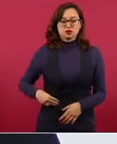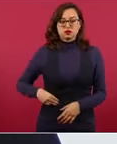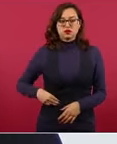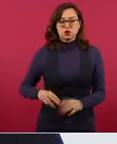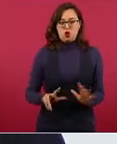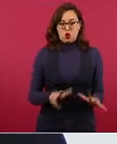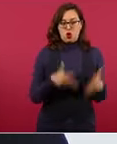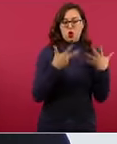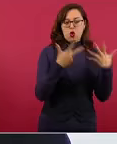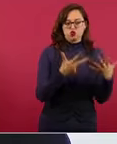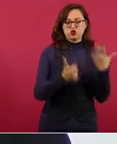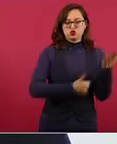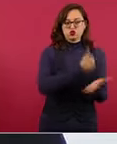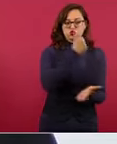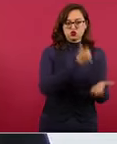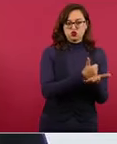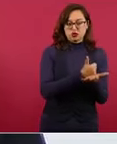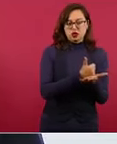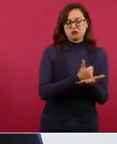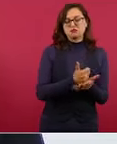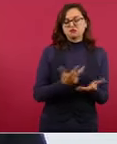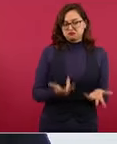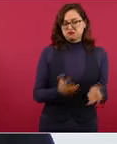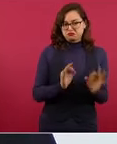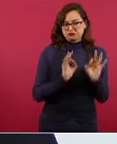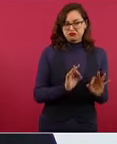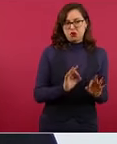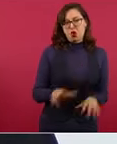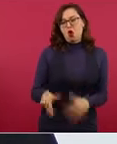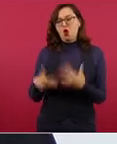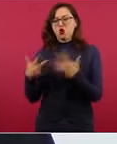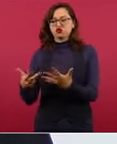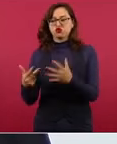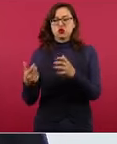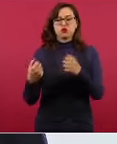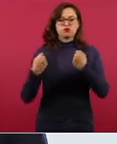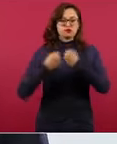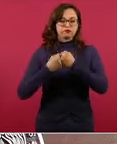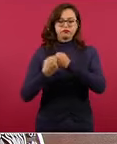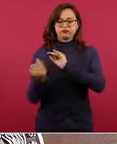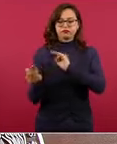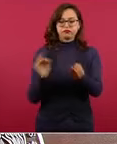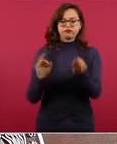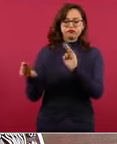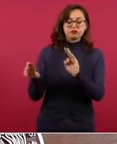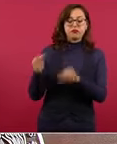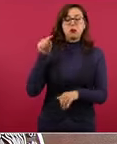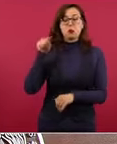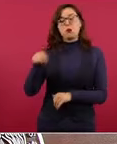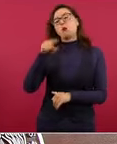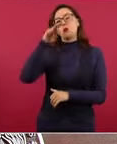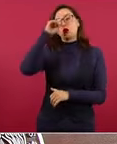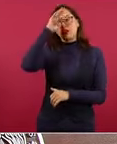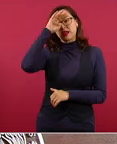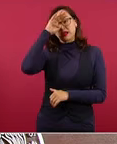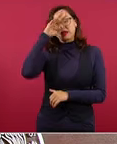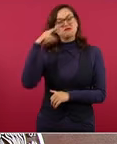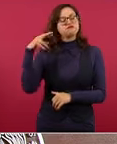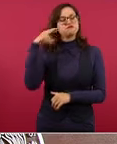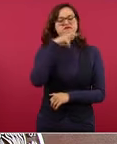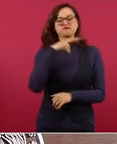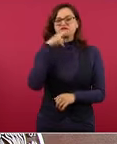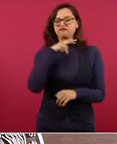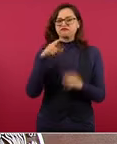municipios conurbados en monterrey ha sufrido un proceso de urbanización muy intenso la siguiente por